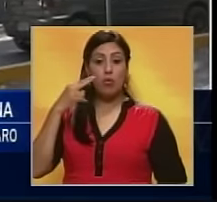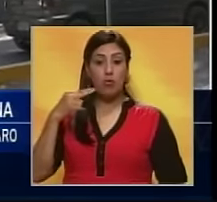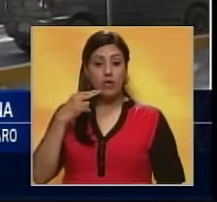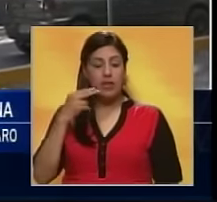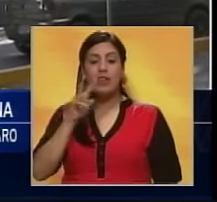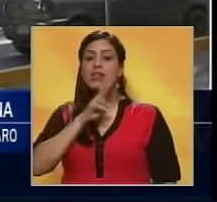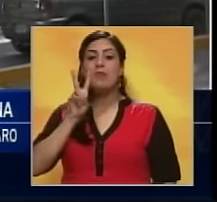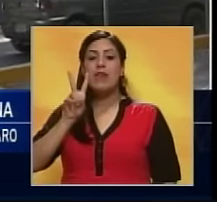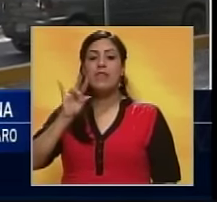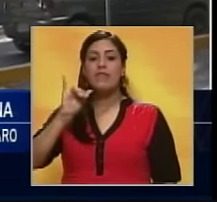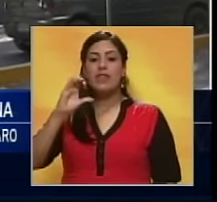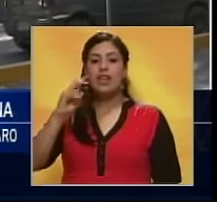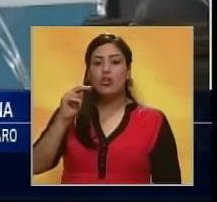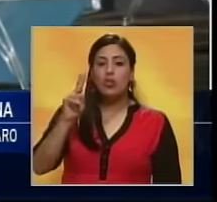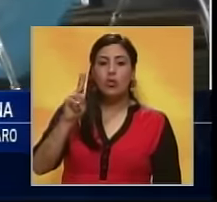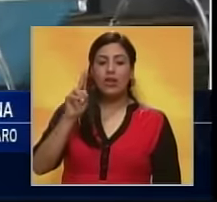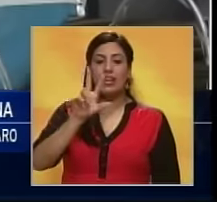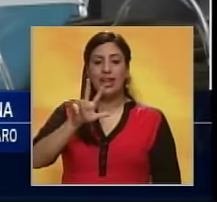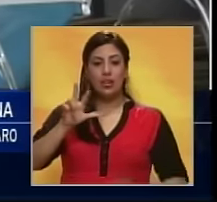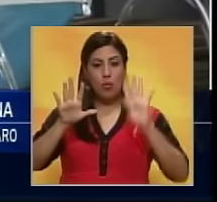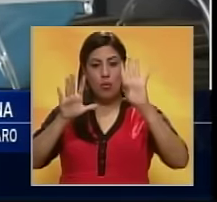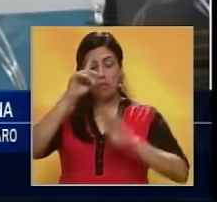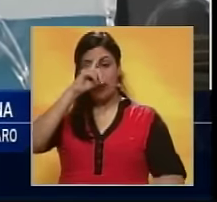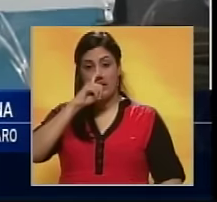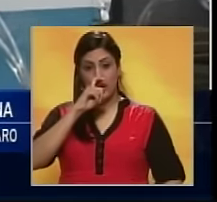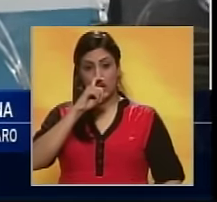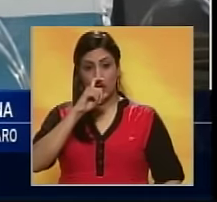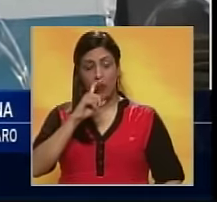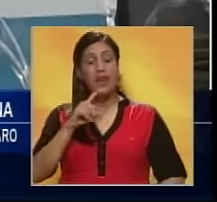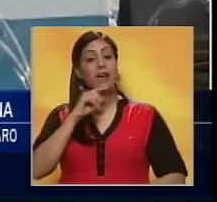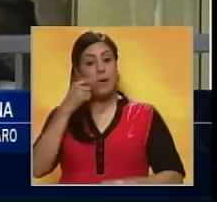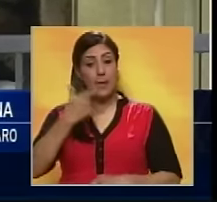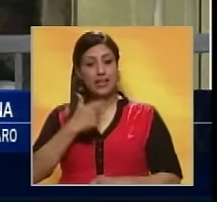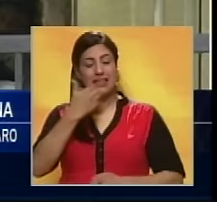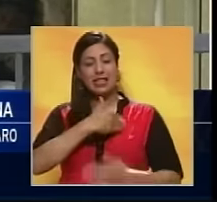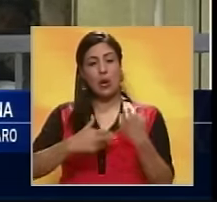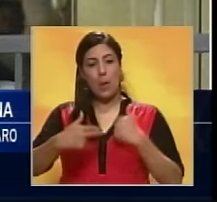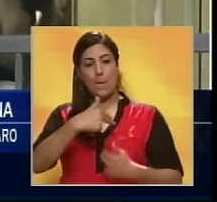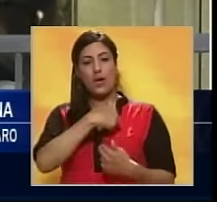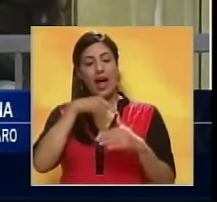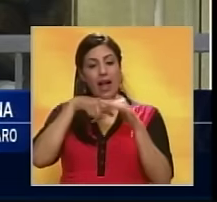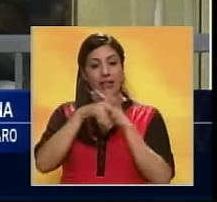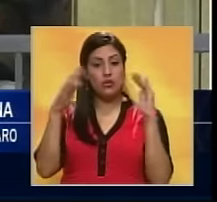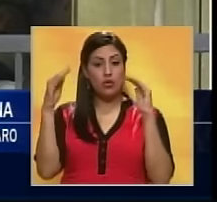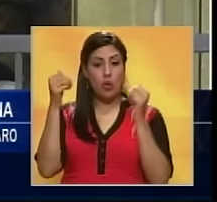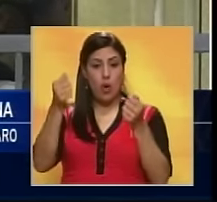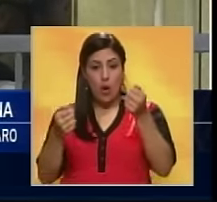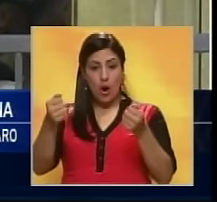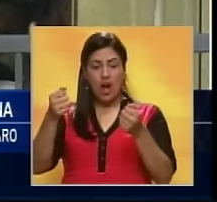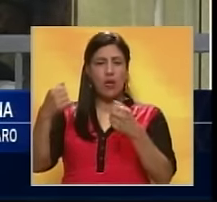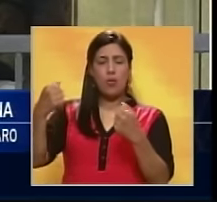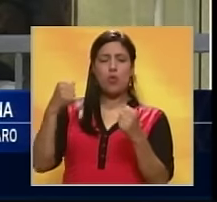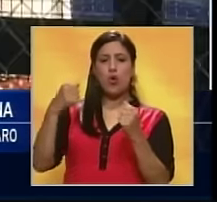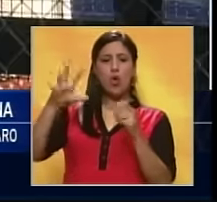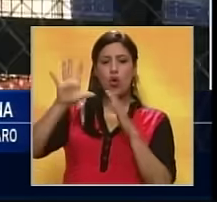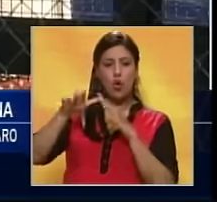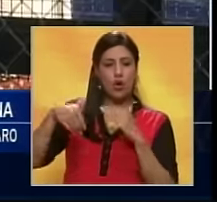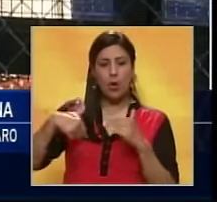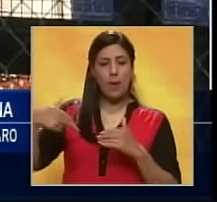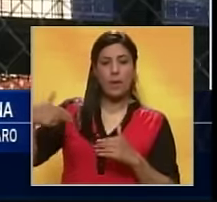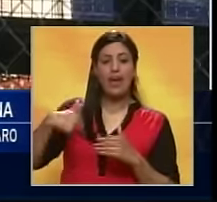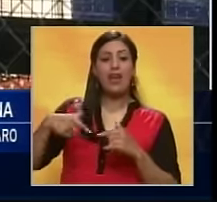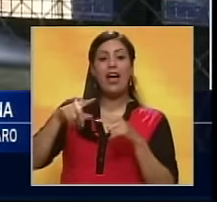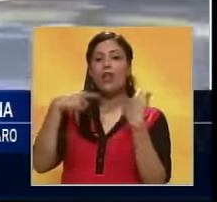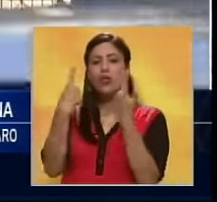Nacional, Víctor Hugo Cabrera Molina, de 39 años de edad, quien fue herido de bala dentro de su carro al resistirse a un robo en